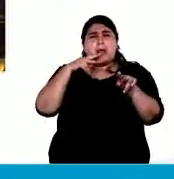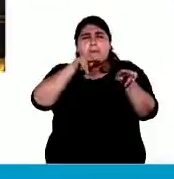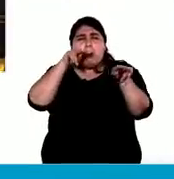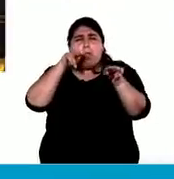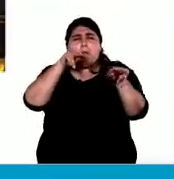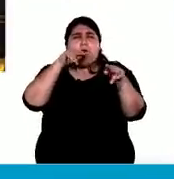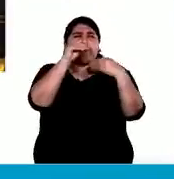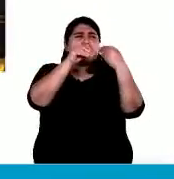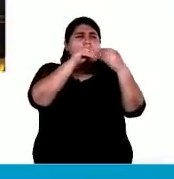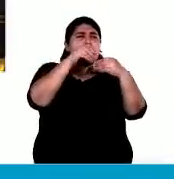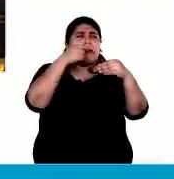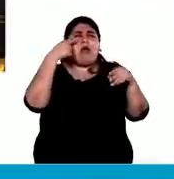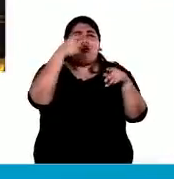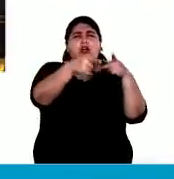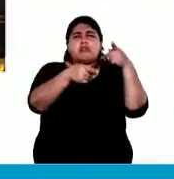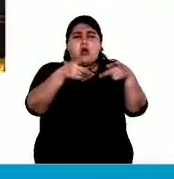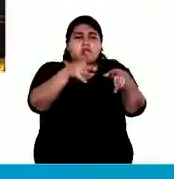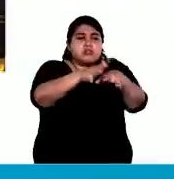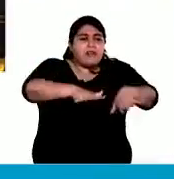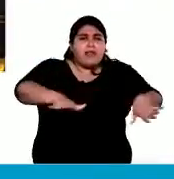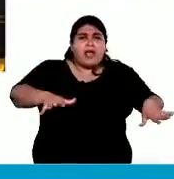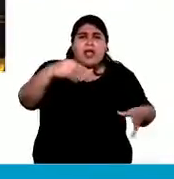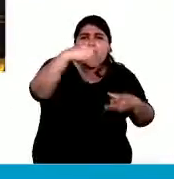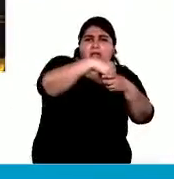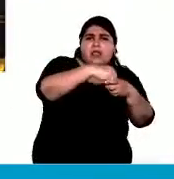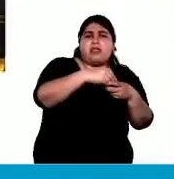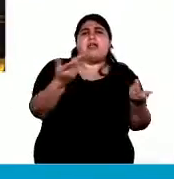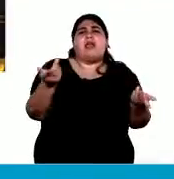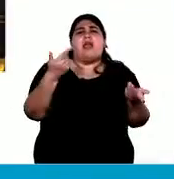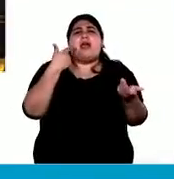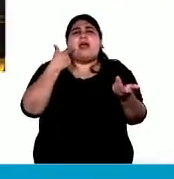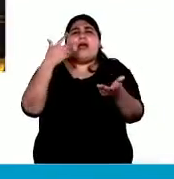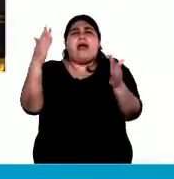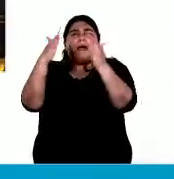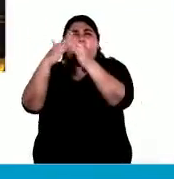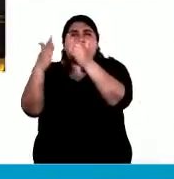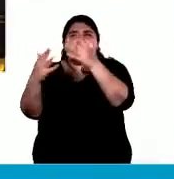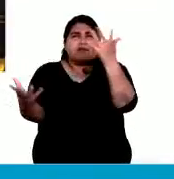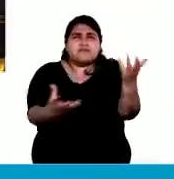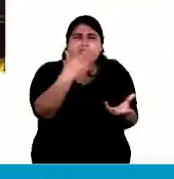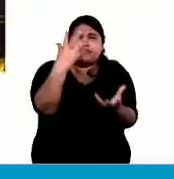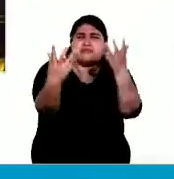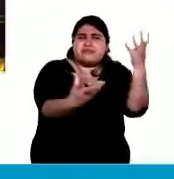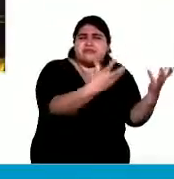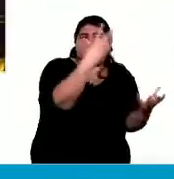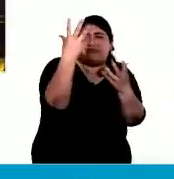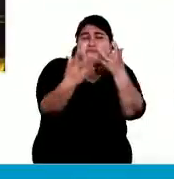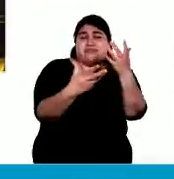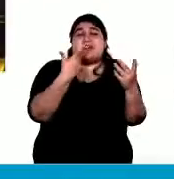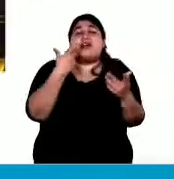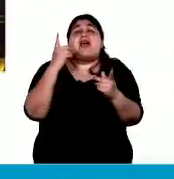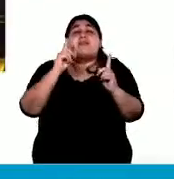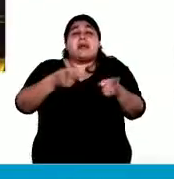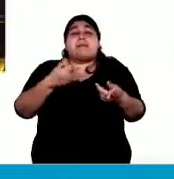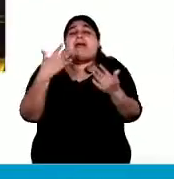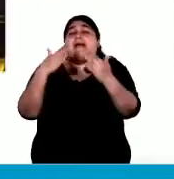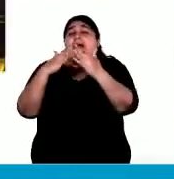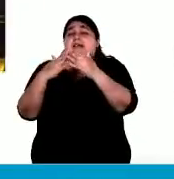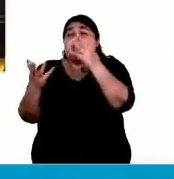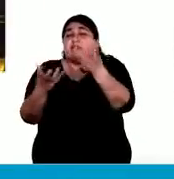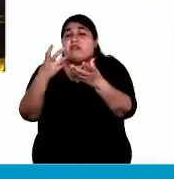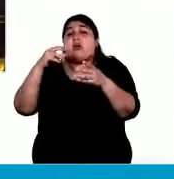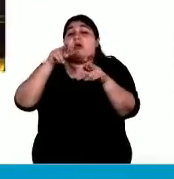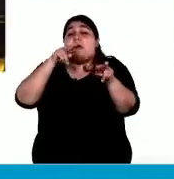familias con sus niños aprendiendo de fuego las casillas y hasta aprendiendo de fuego también al comedor donde